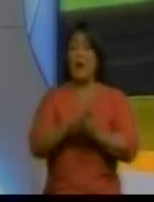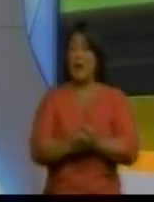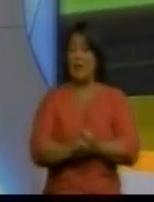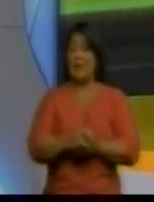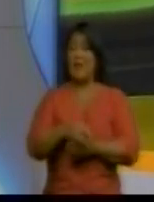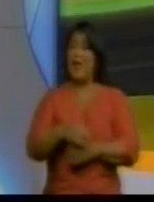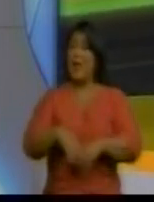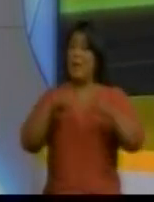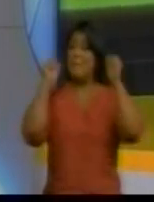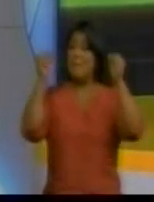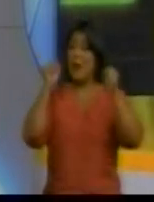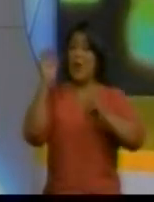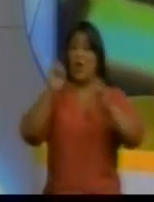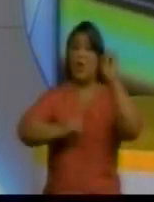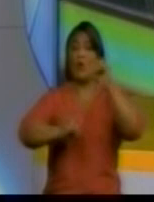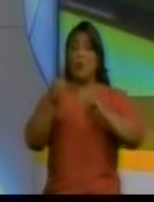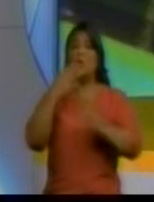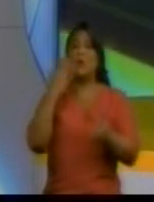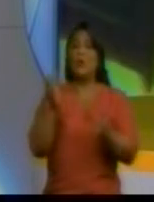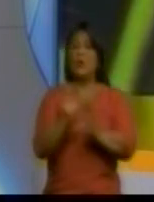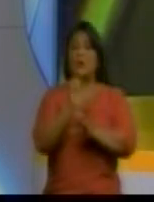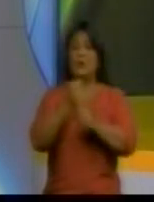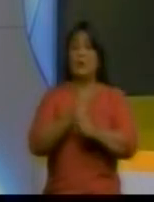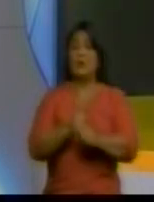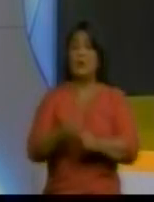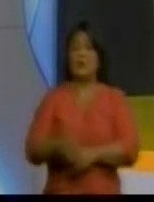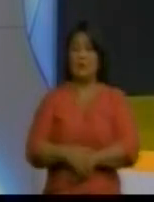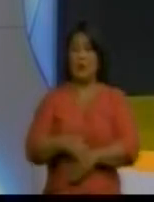se desarrolló en la Escuela Militar Eloy Alfaro.